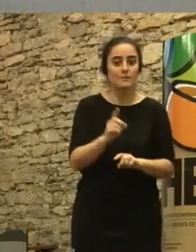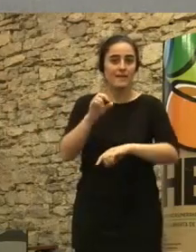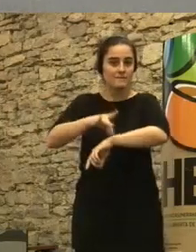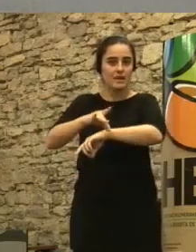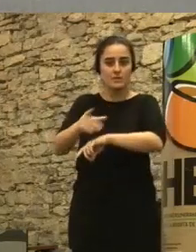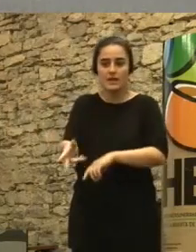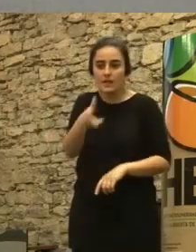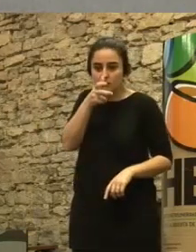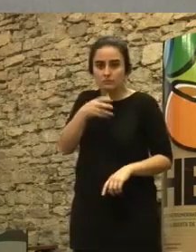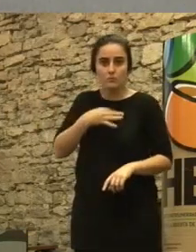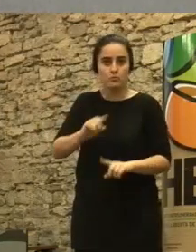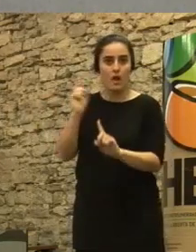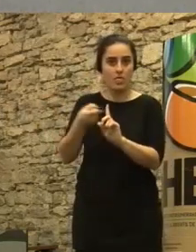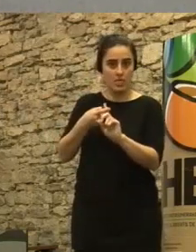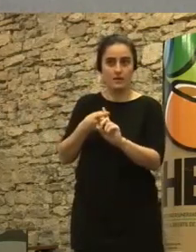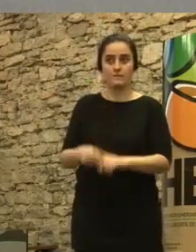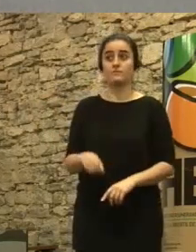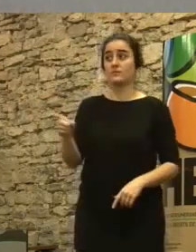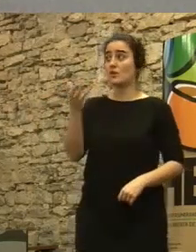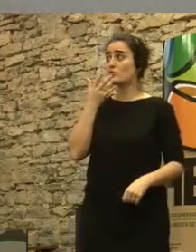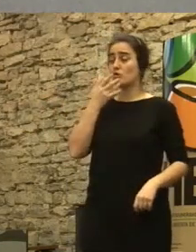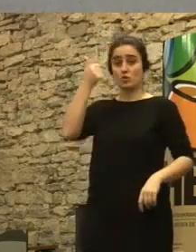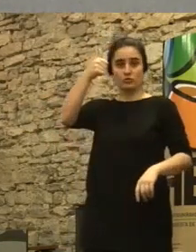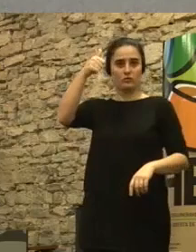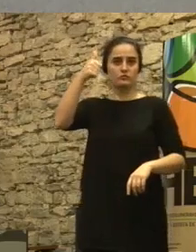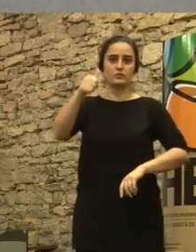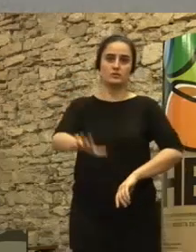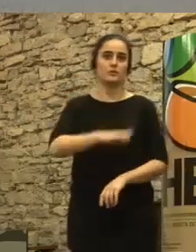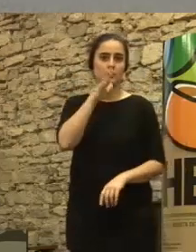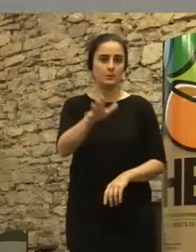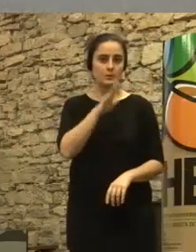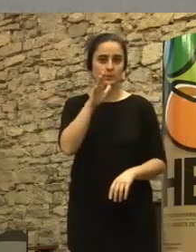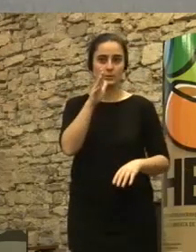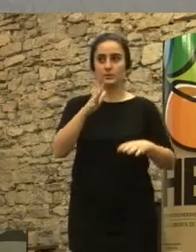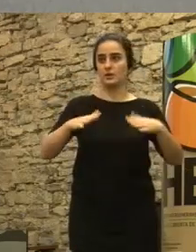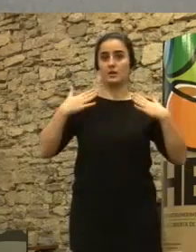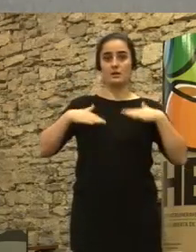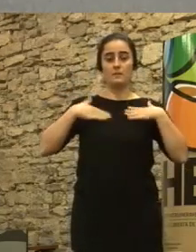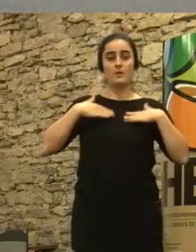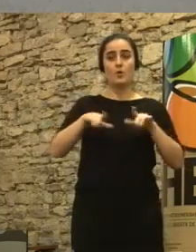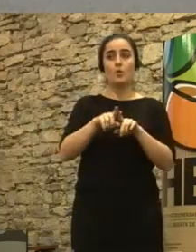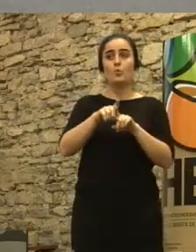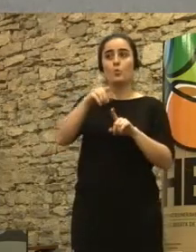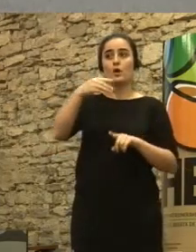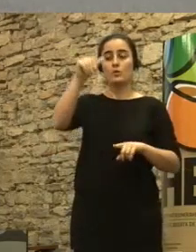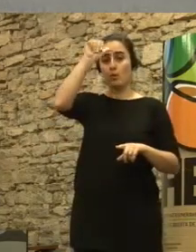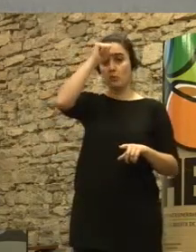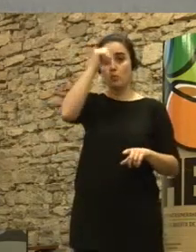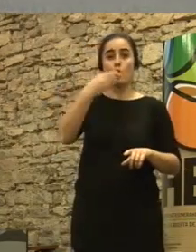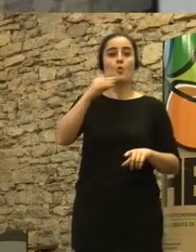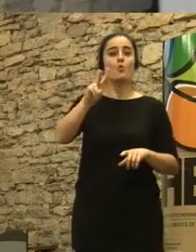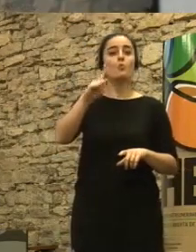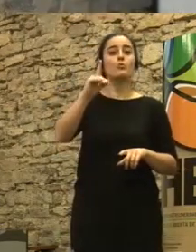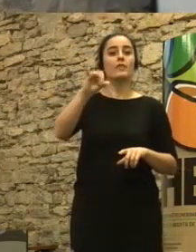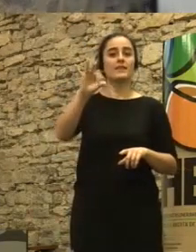enfermedades. Ese es, lo conozco a él, un tipo sensacional que va vestido de budista porque siempre está meditando, es alguien que